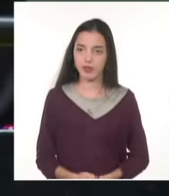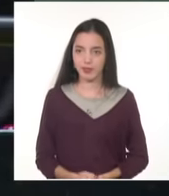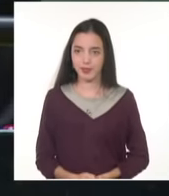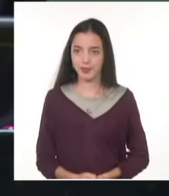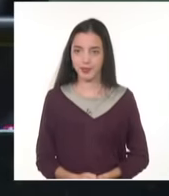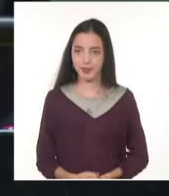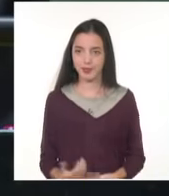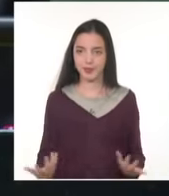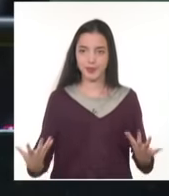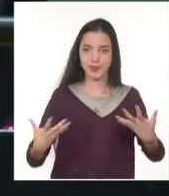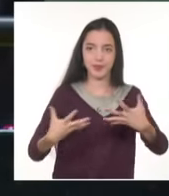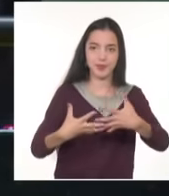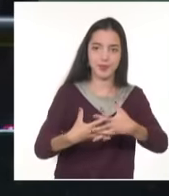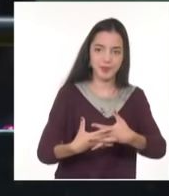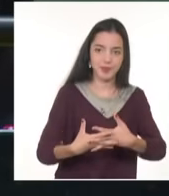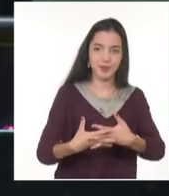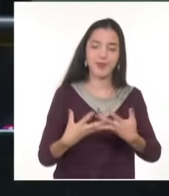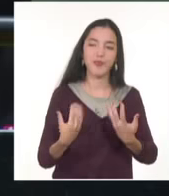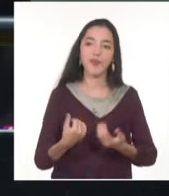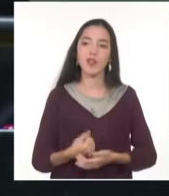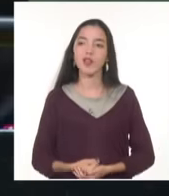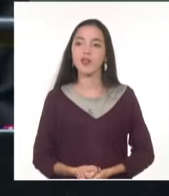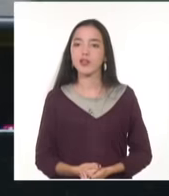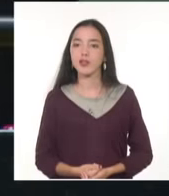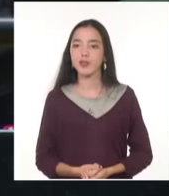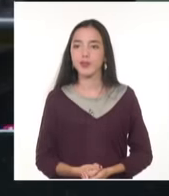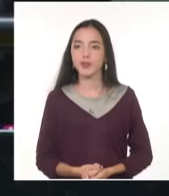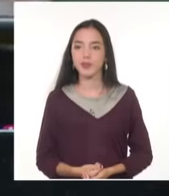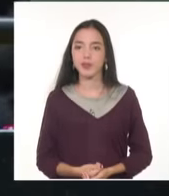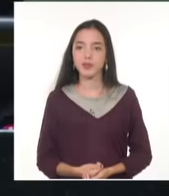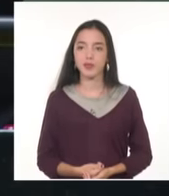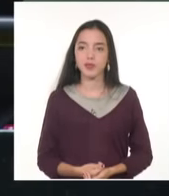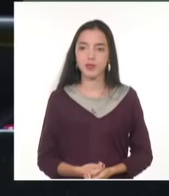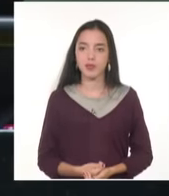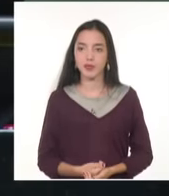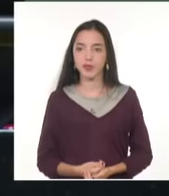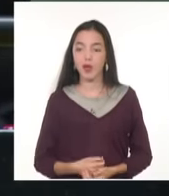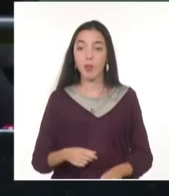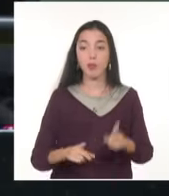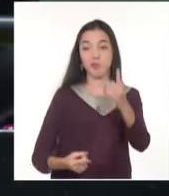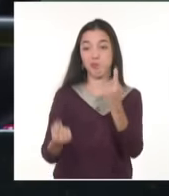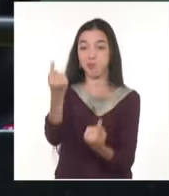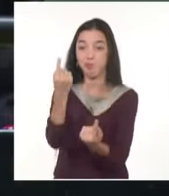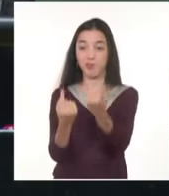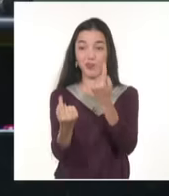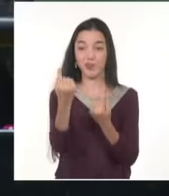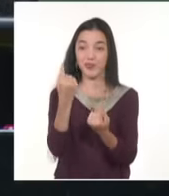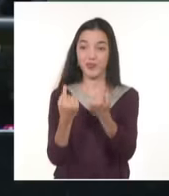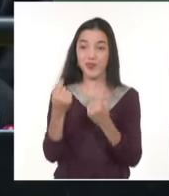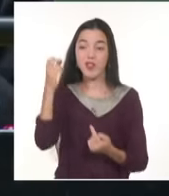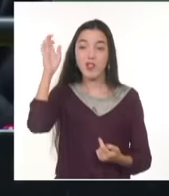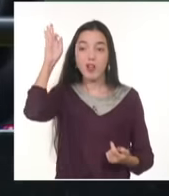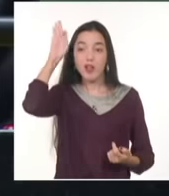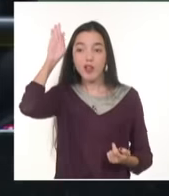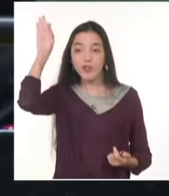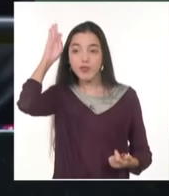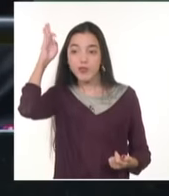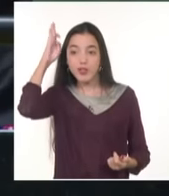arreglo pacífico de controversias, como alternativas a la filosofía del